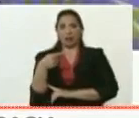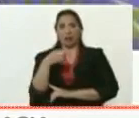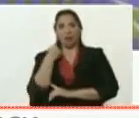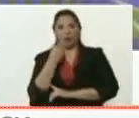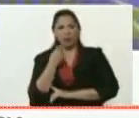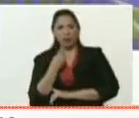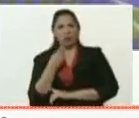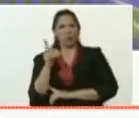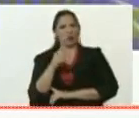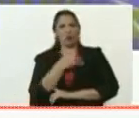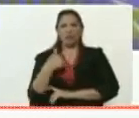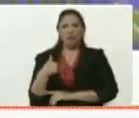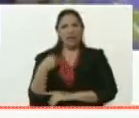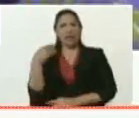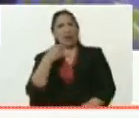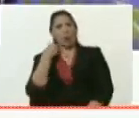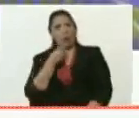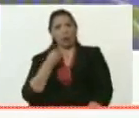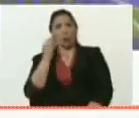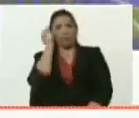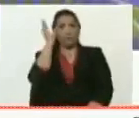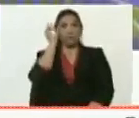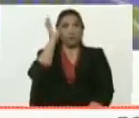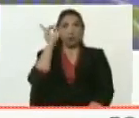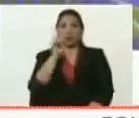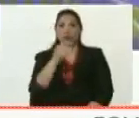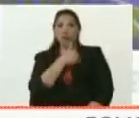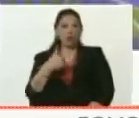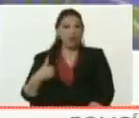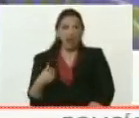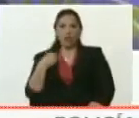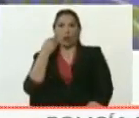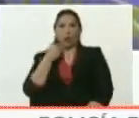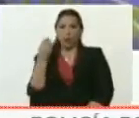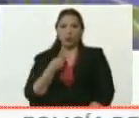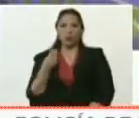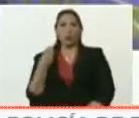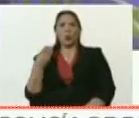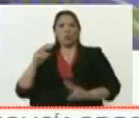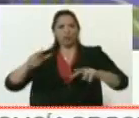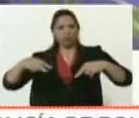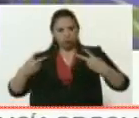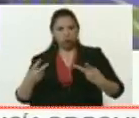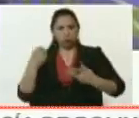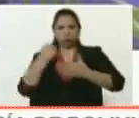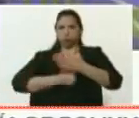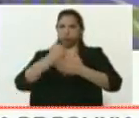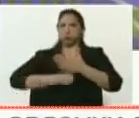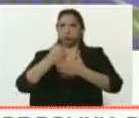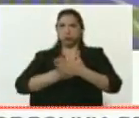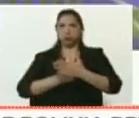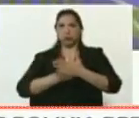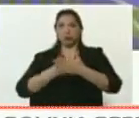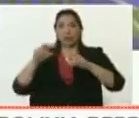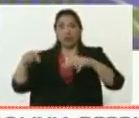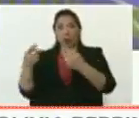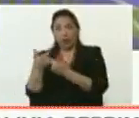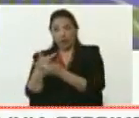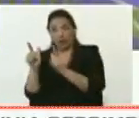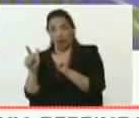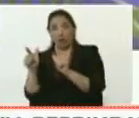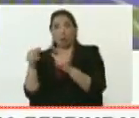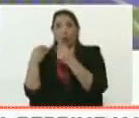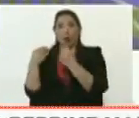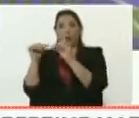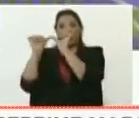niega la juventud creativa, niega la juventud irreverente, comprometida, luchadora, porque el neoliberalismo como